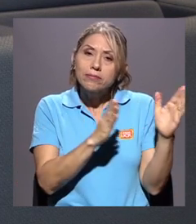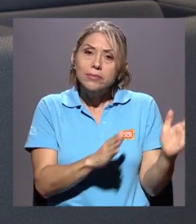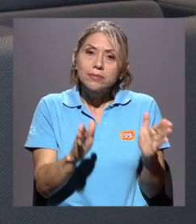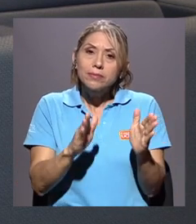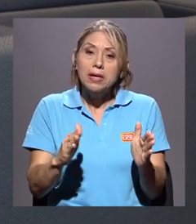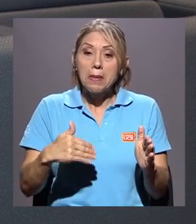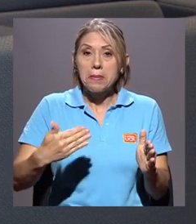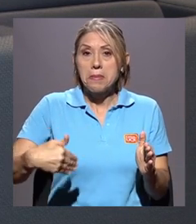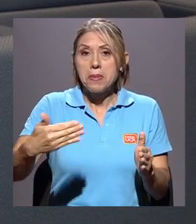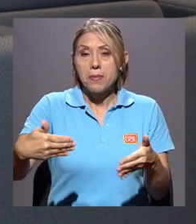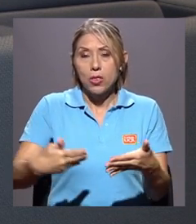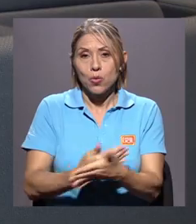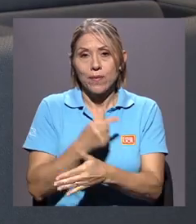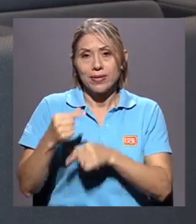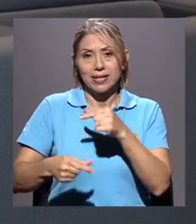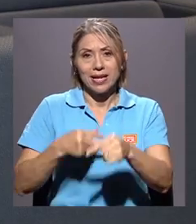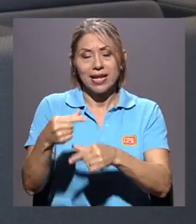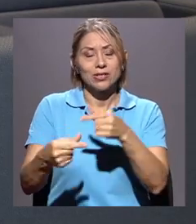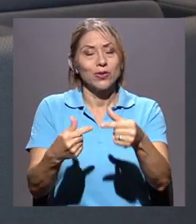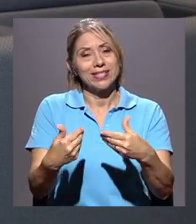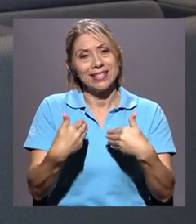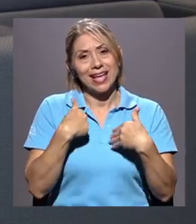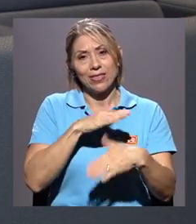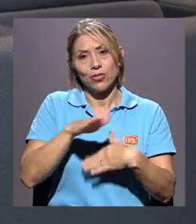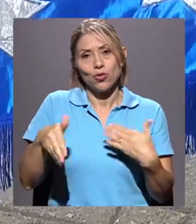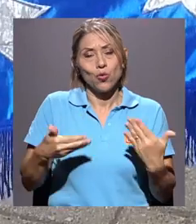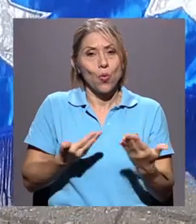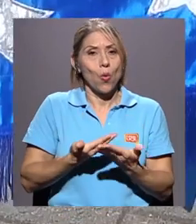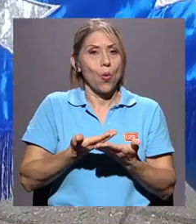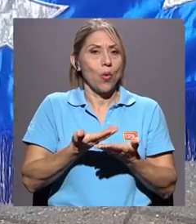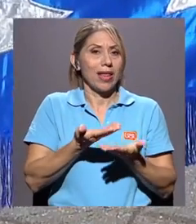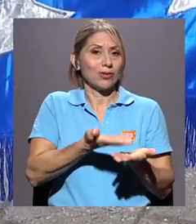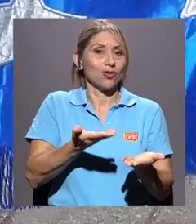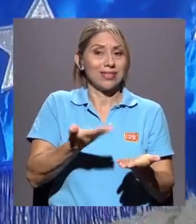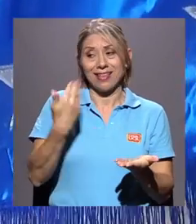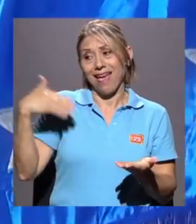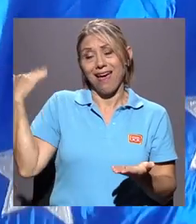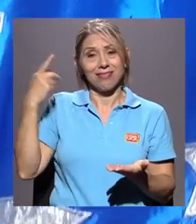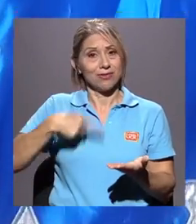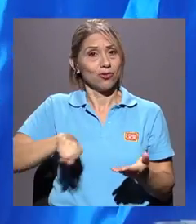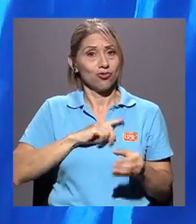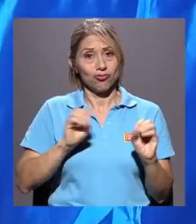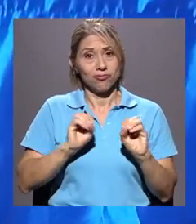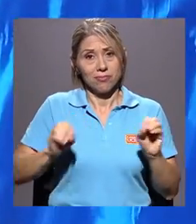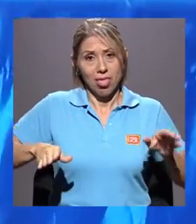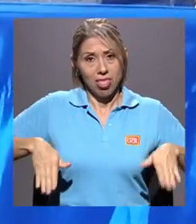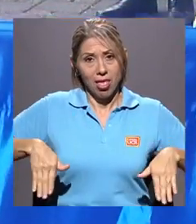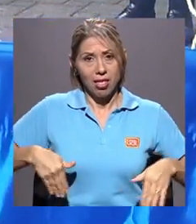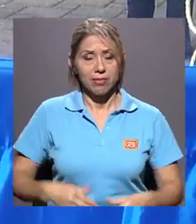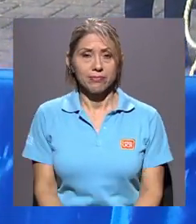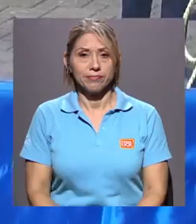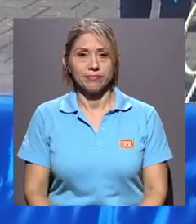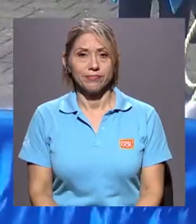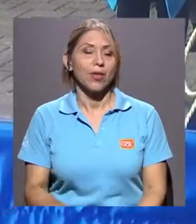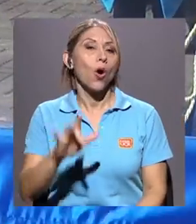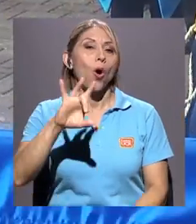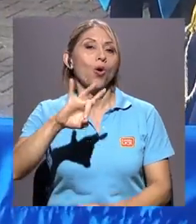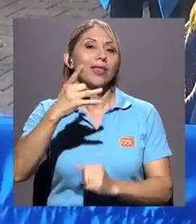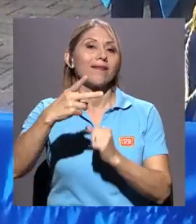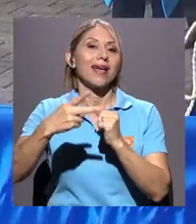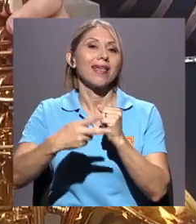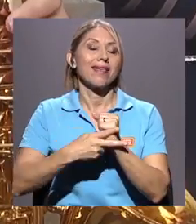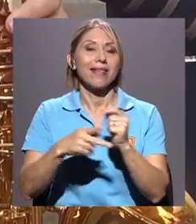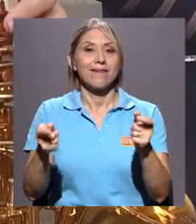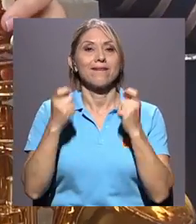las nuevas generaciones tuvieran todas las herramientas que muchos de nosotros no tuvimos al inicio. La octava edición de